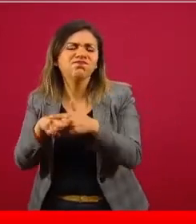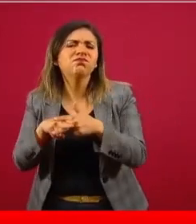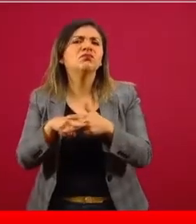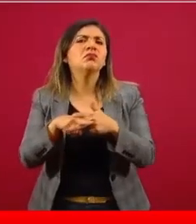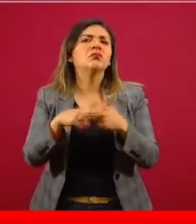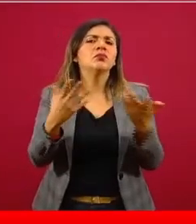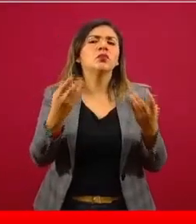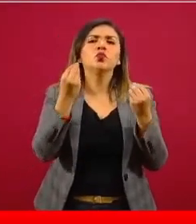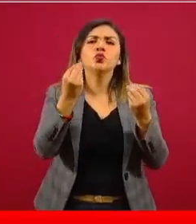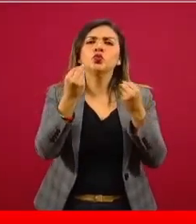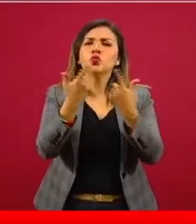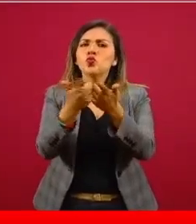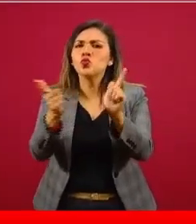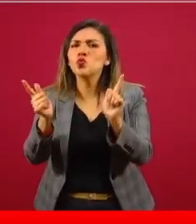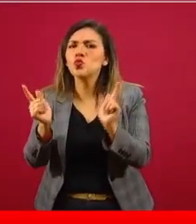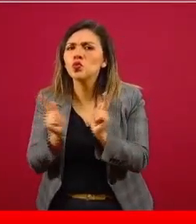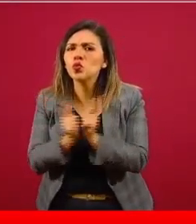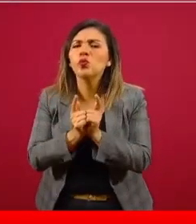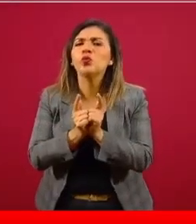de grupos,